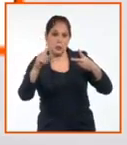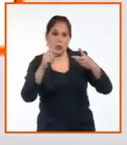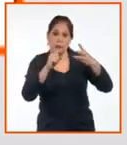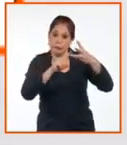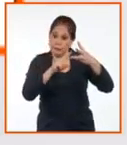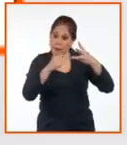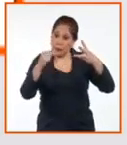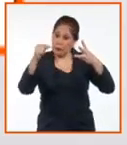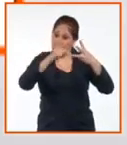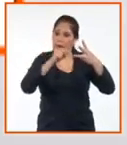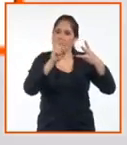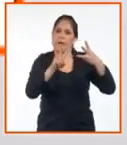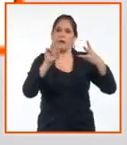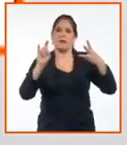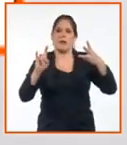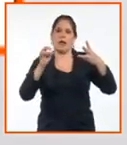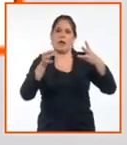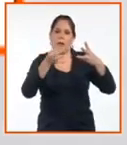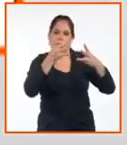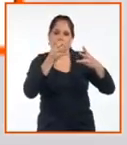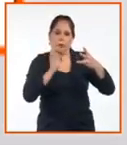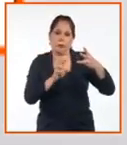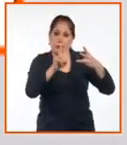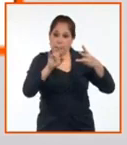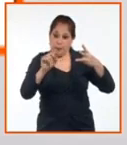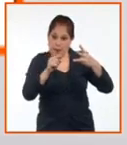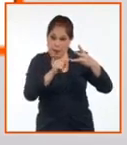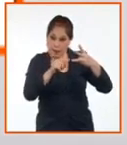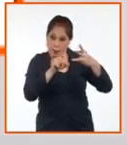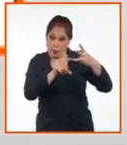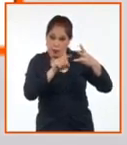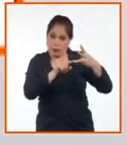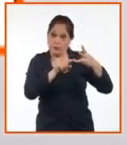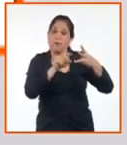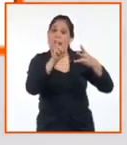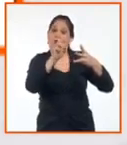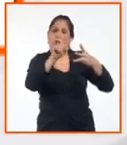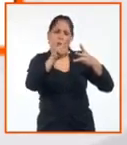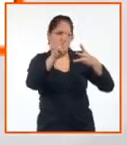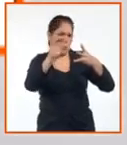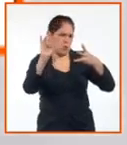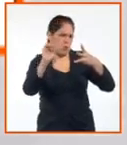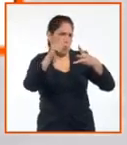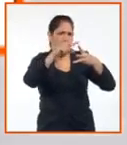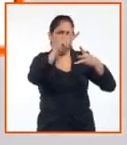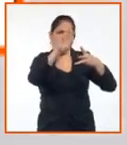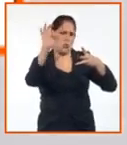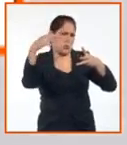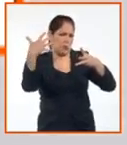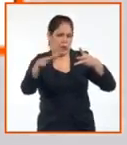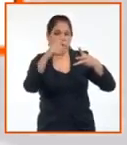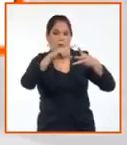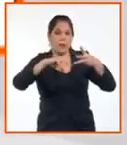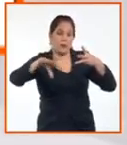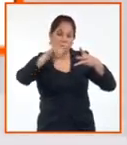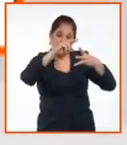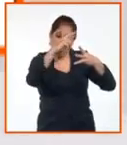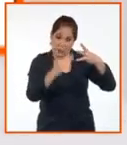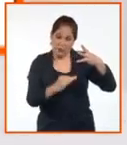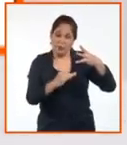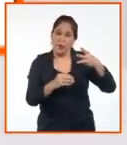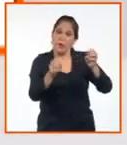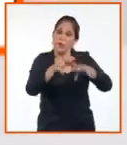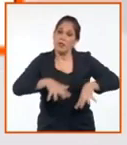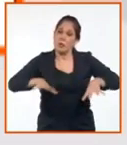326 medicamentos pero ese es randy que la situación es tan compleja que hemos tenido que